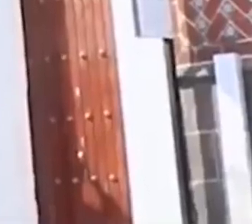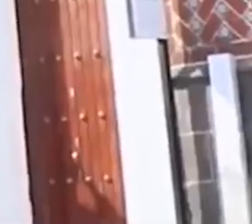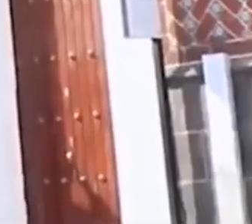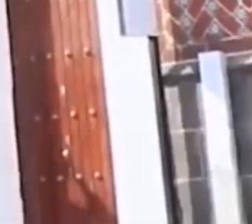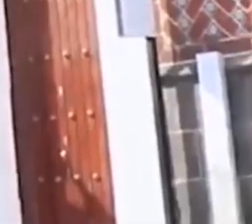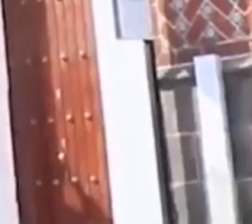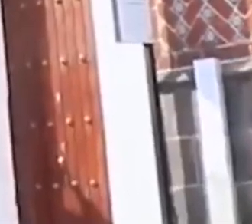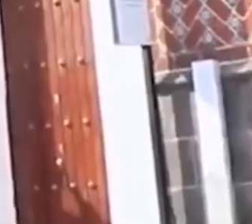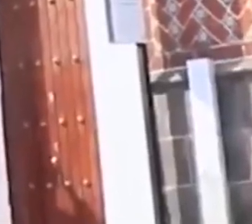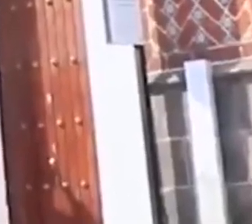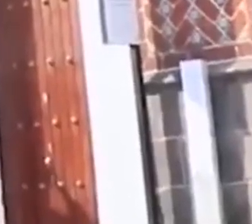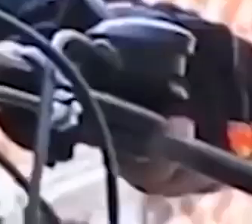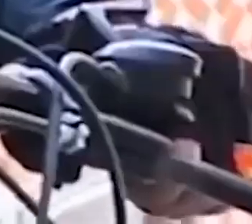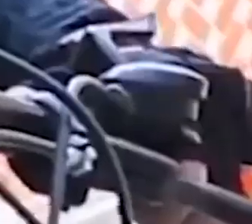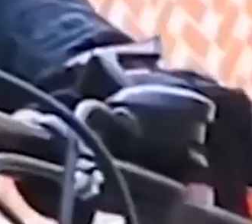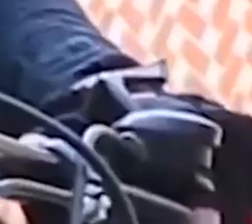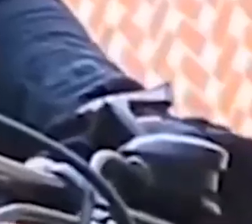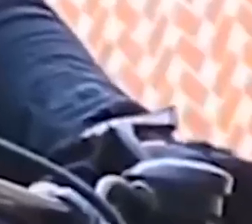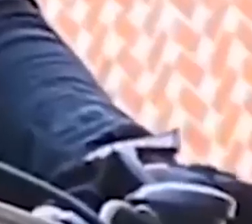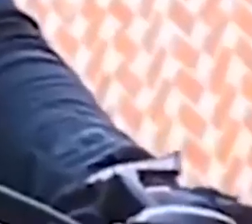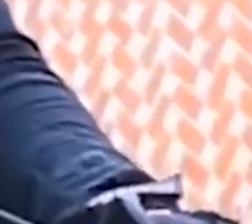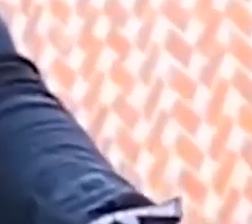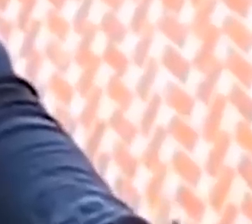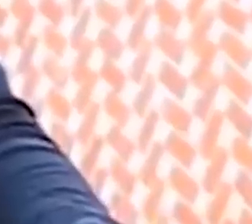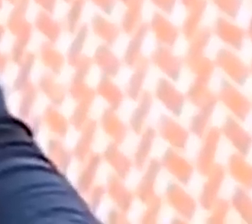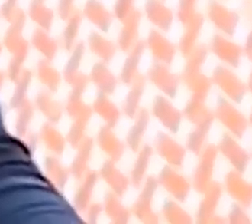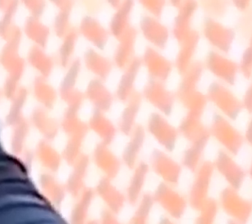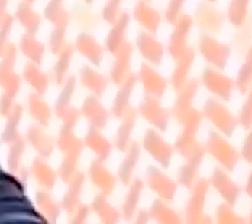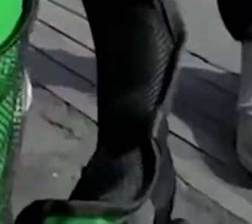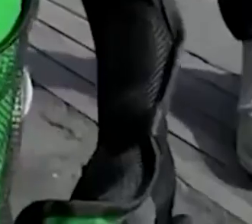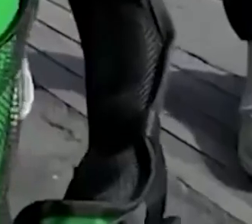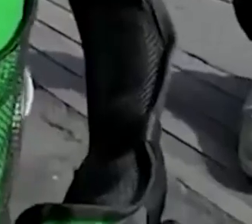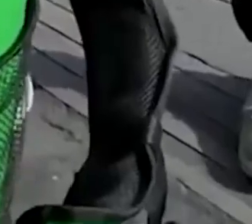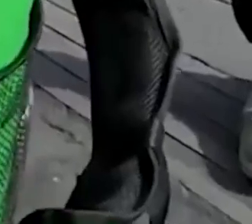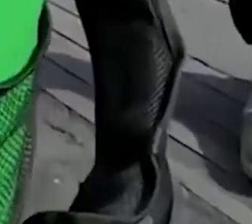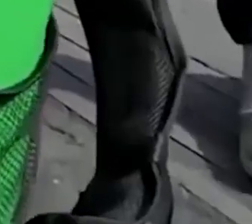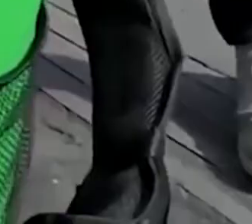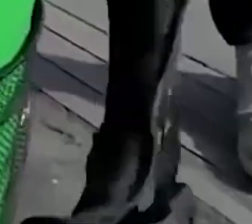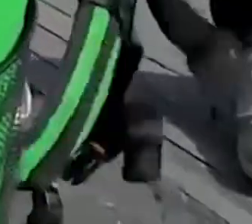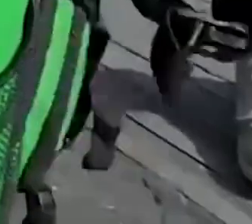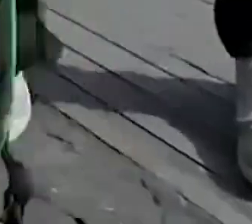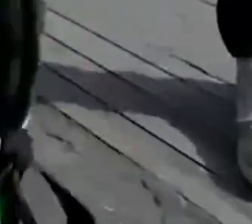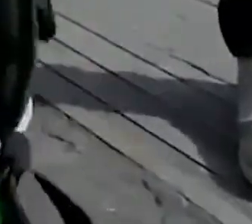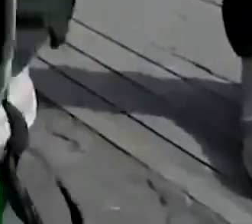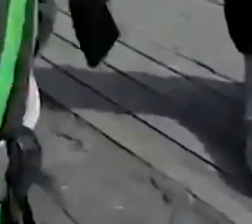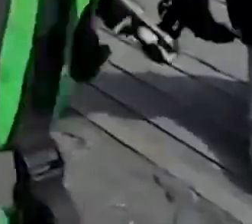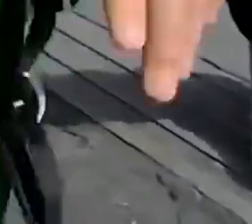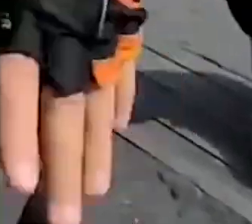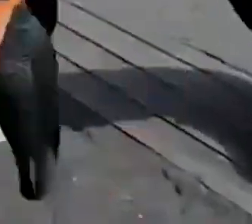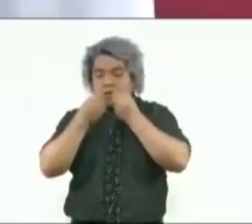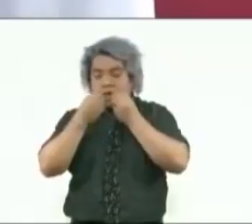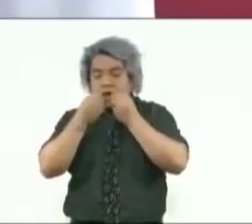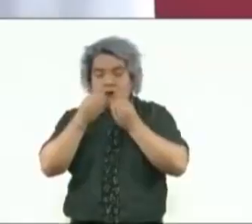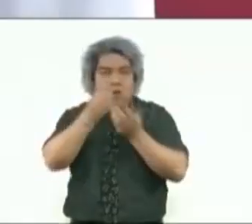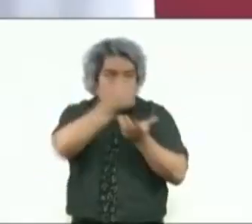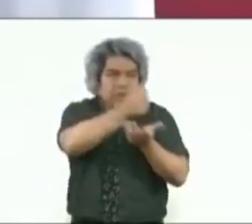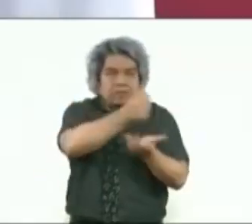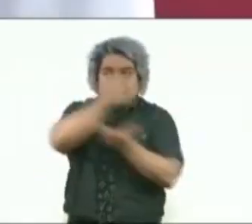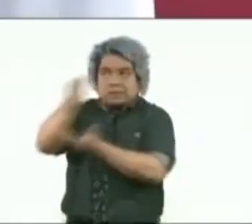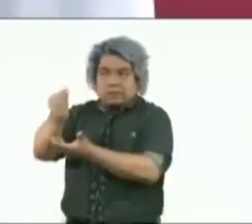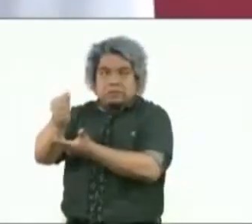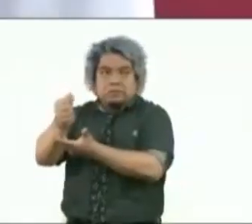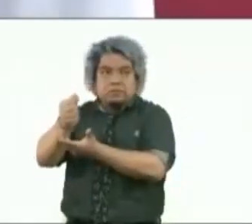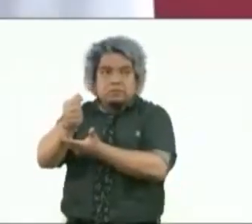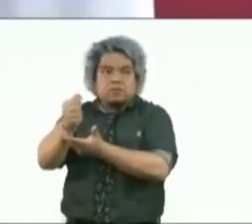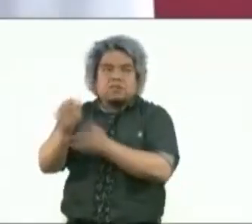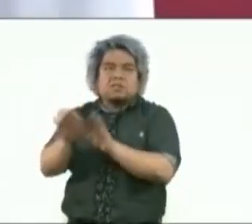José Luis Rodríguez, traza la ruta para una ley donde los repartidores tengan derechos laborales. Se utiliza la figura